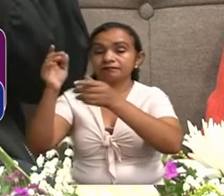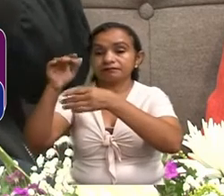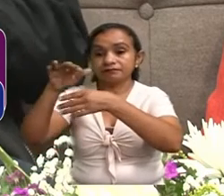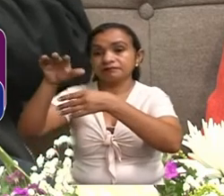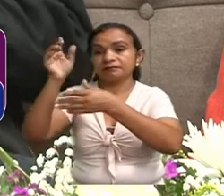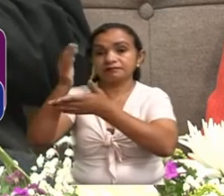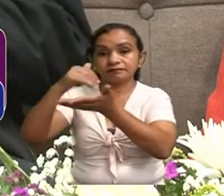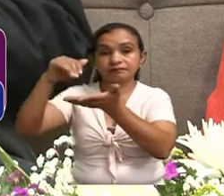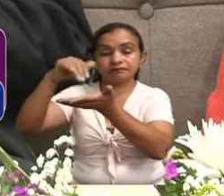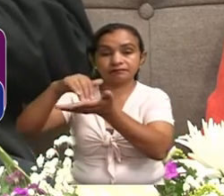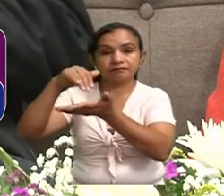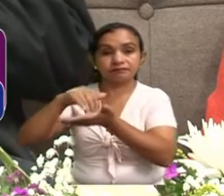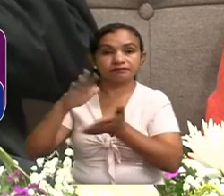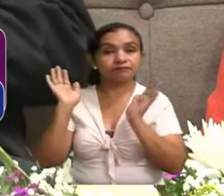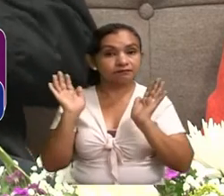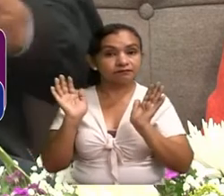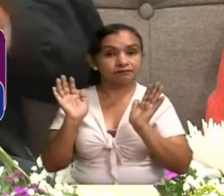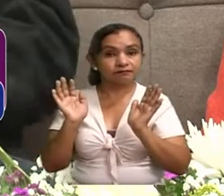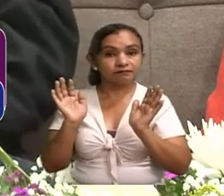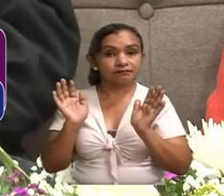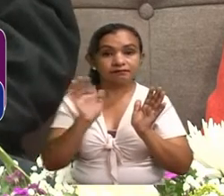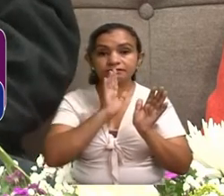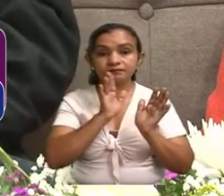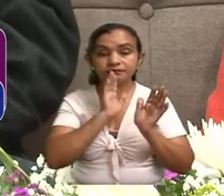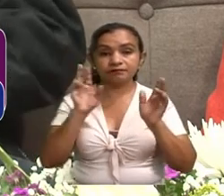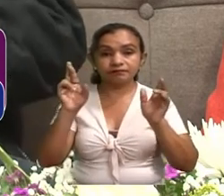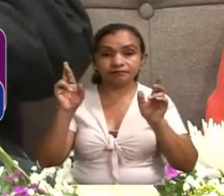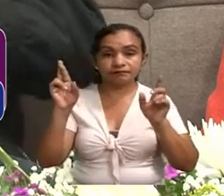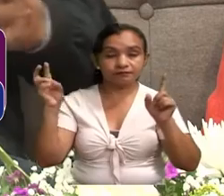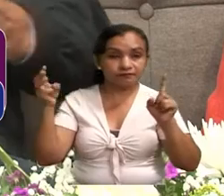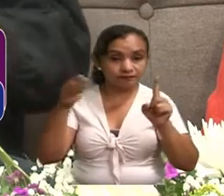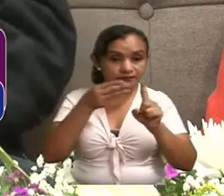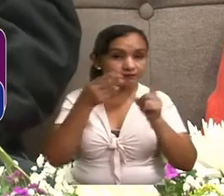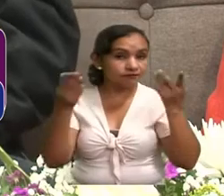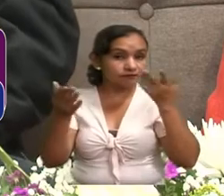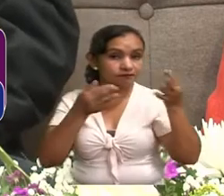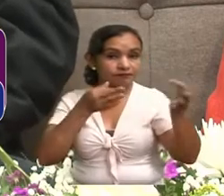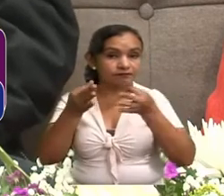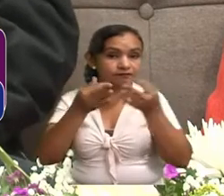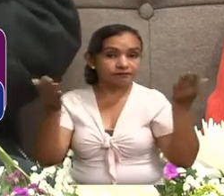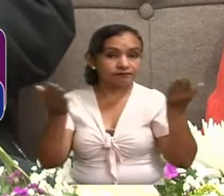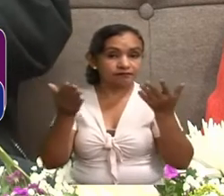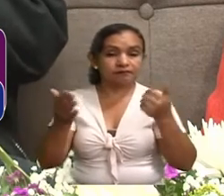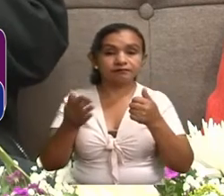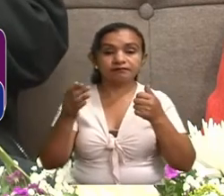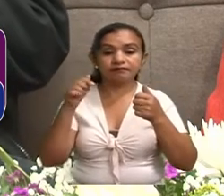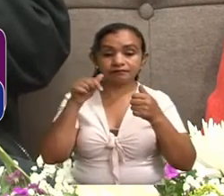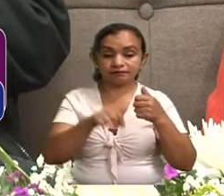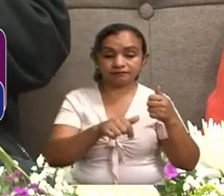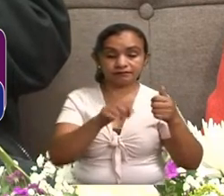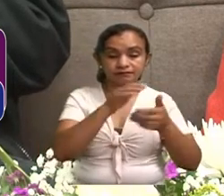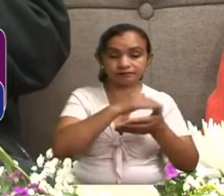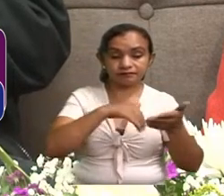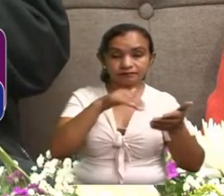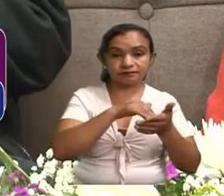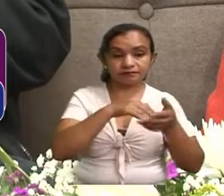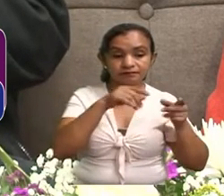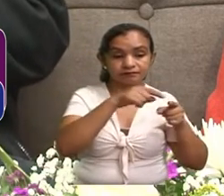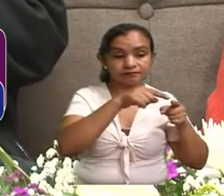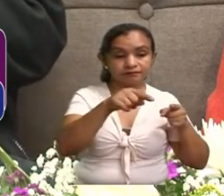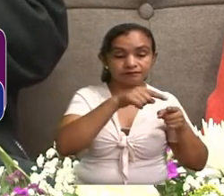el aspecto regional también. Pero también hay el nivel local, que se divide en lo